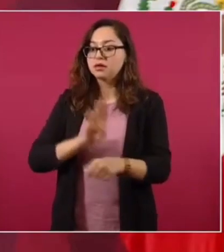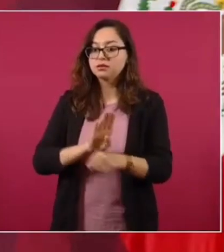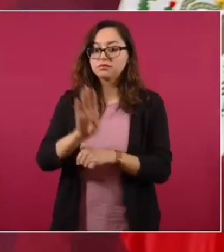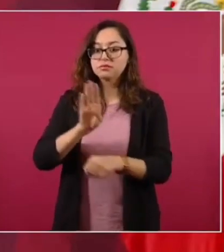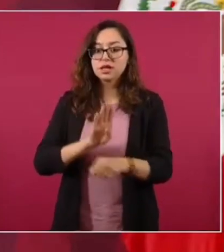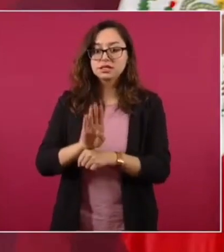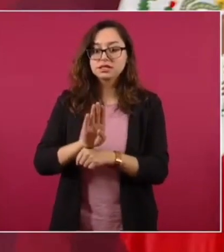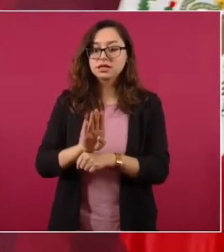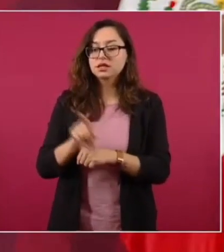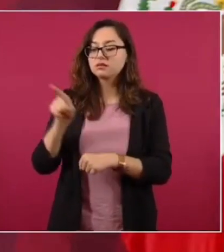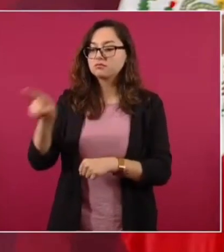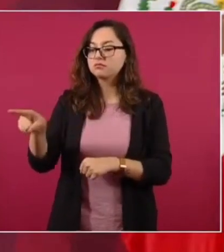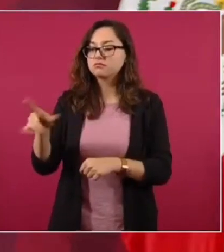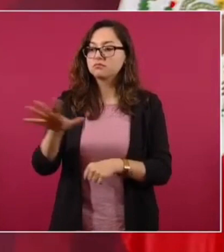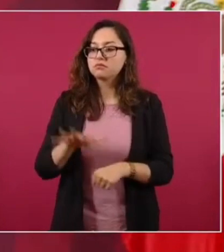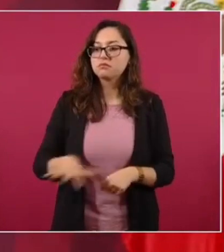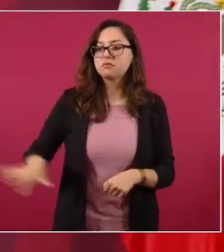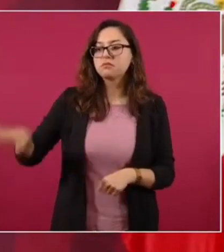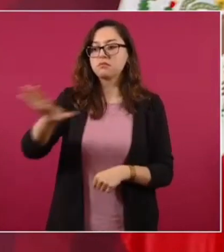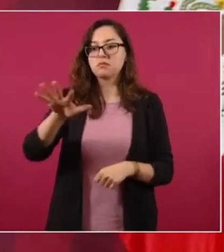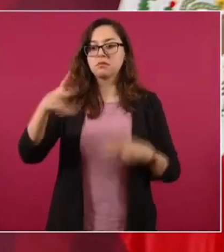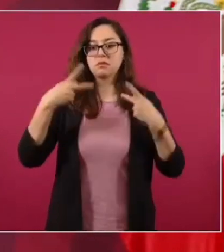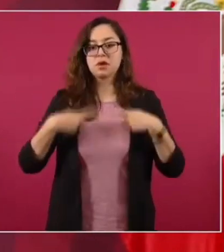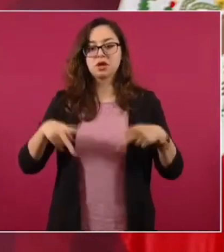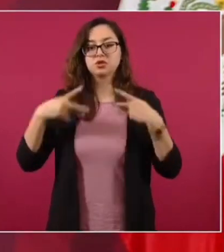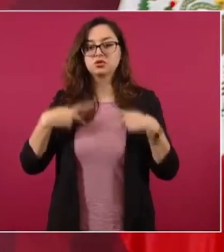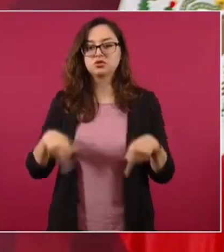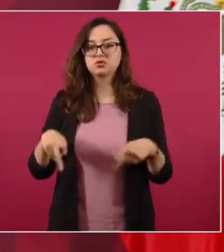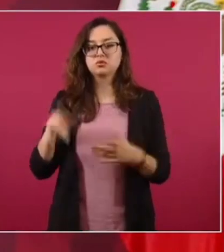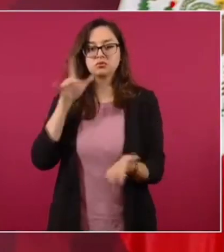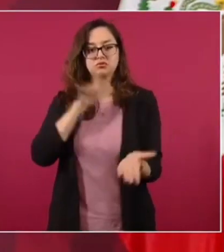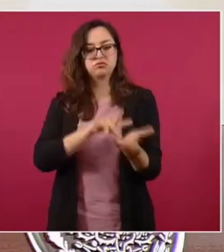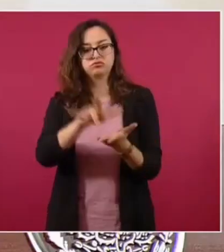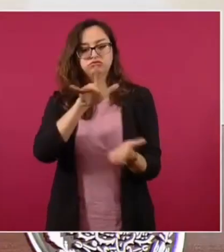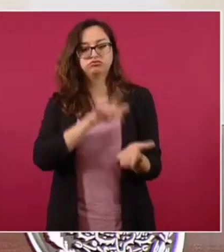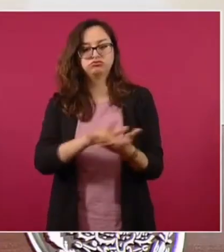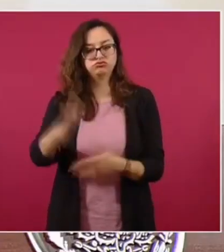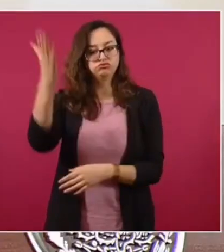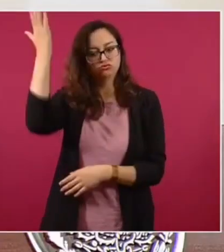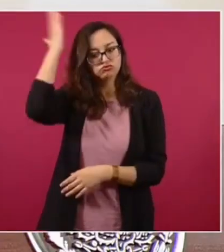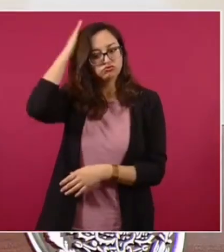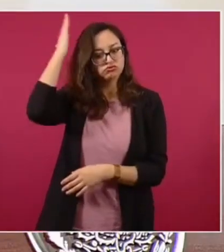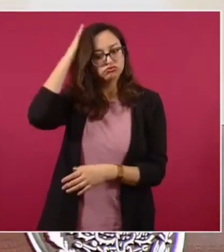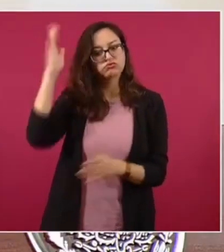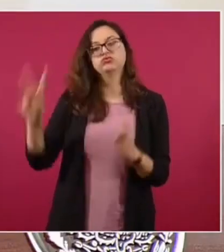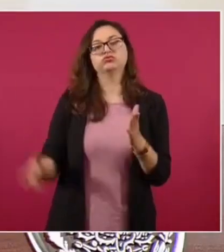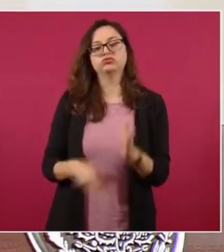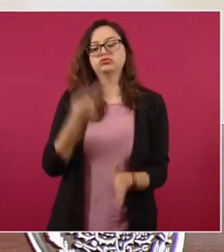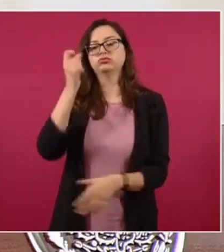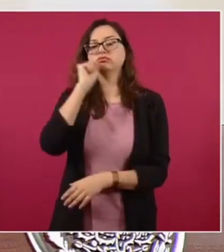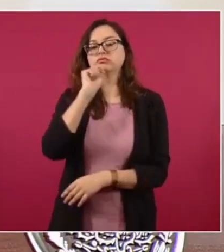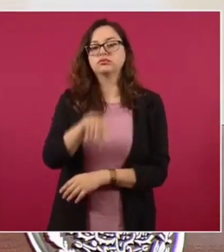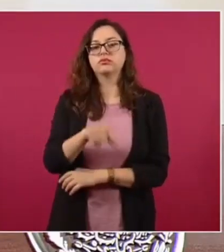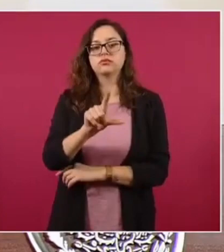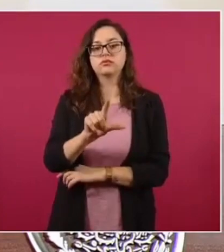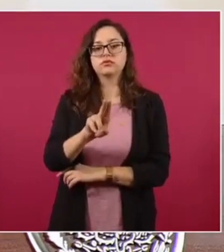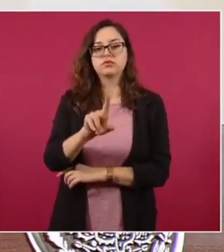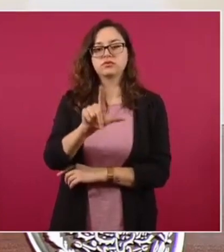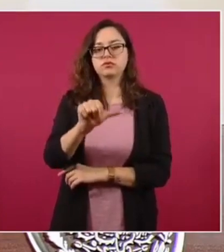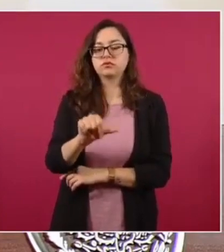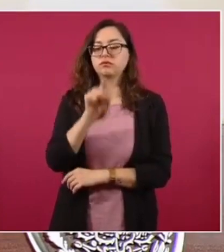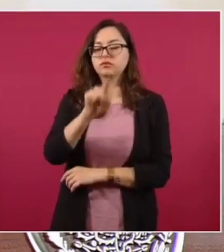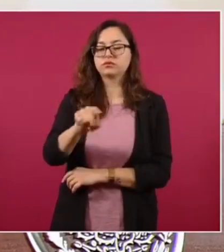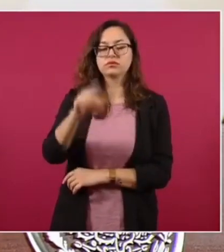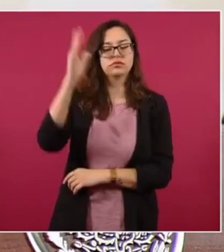apoyar de nuevo a un gran dirigente que le tiene mucho